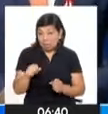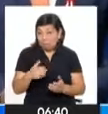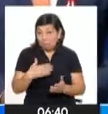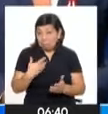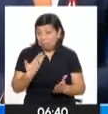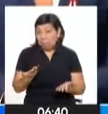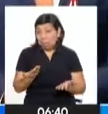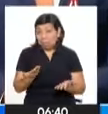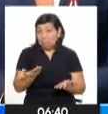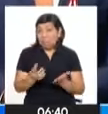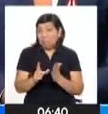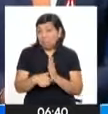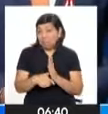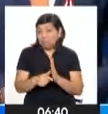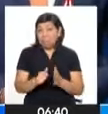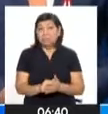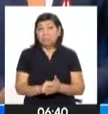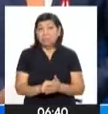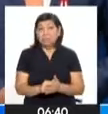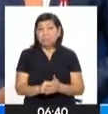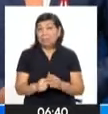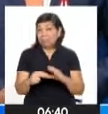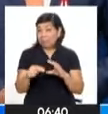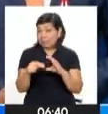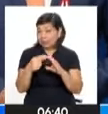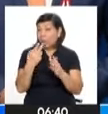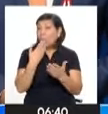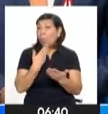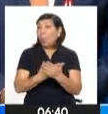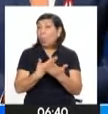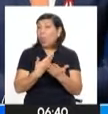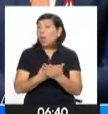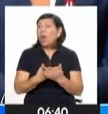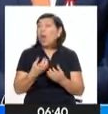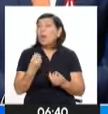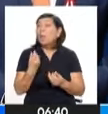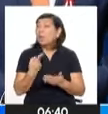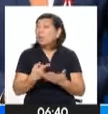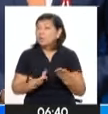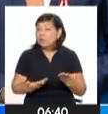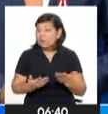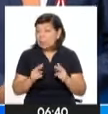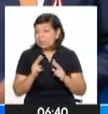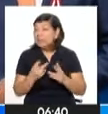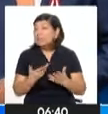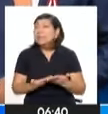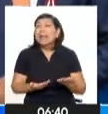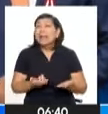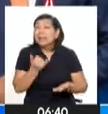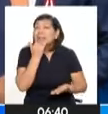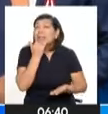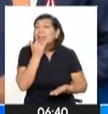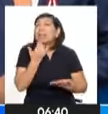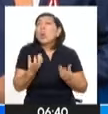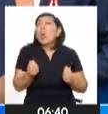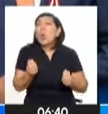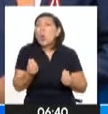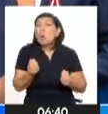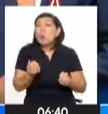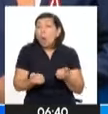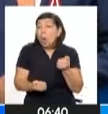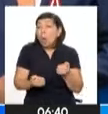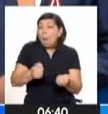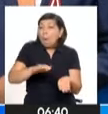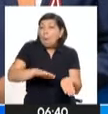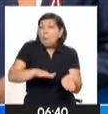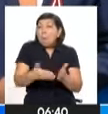de repente tomarse las pruebas correspondientes para poder visualizar qué es lo que habría ocurrido, cómo es que se